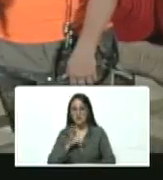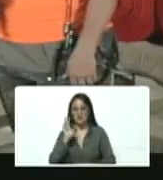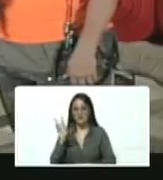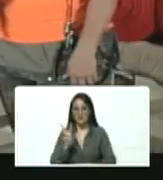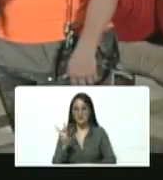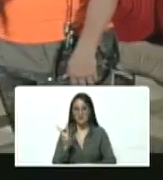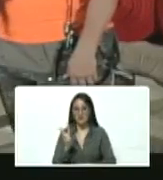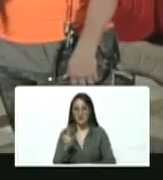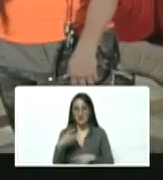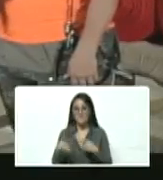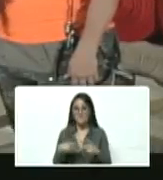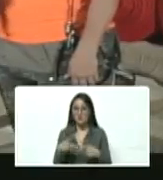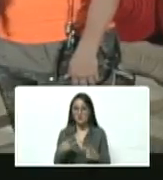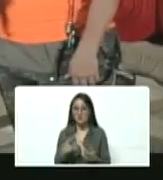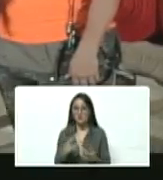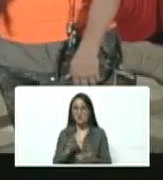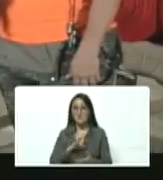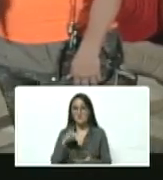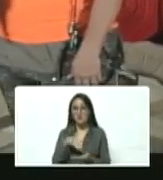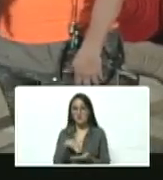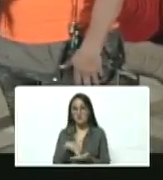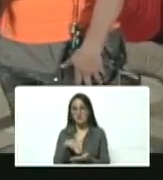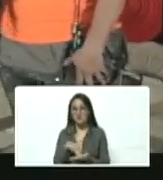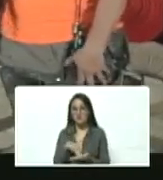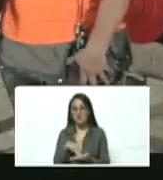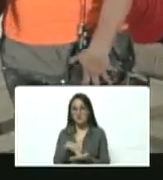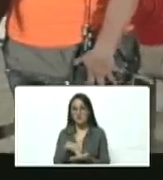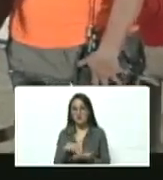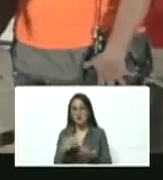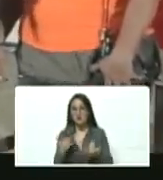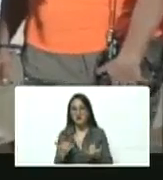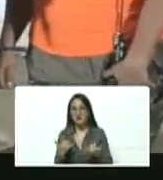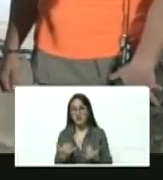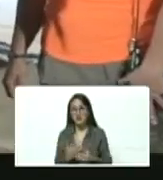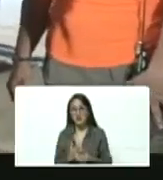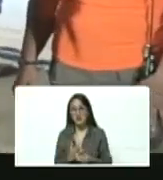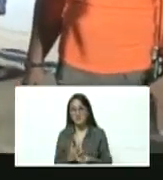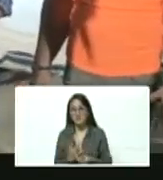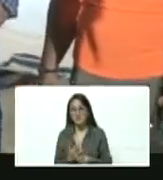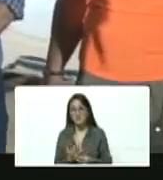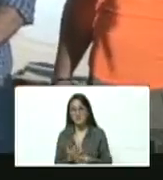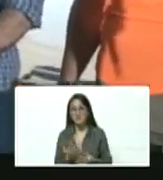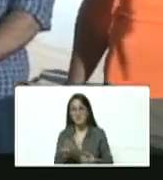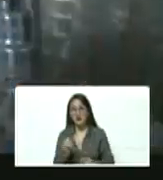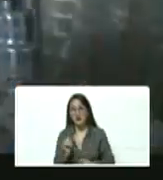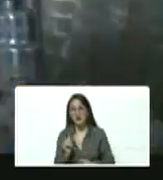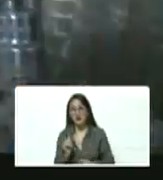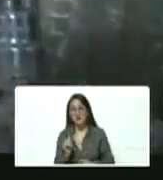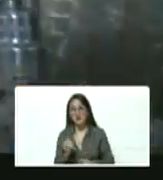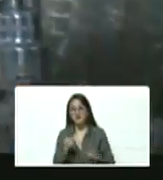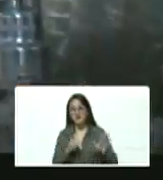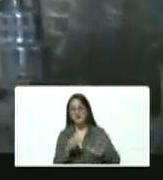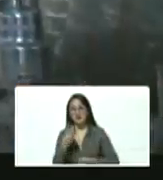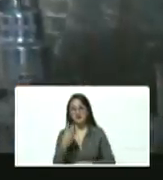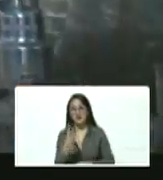el proceso de la producción mirandina. Bueno, hoy en día, presidente, contamos con